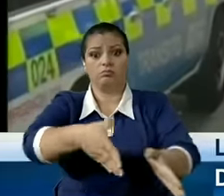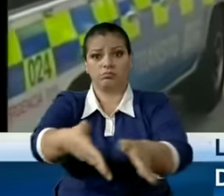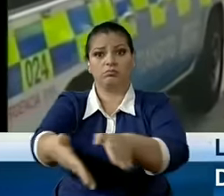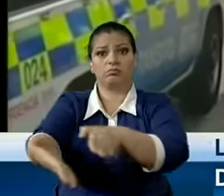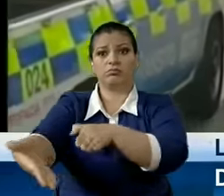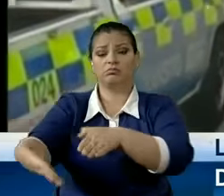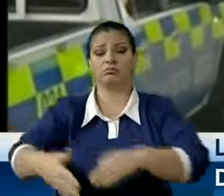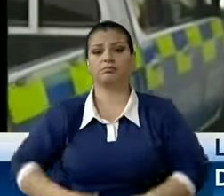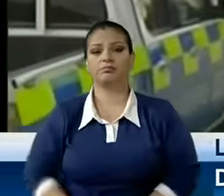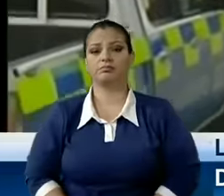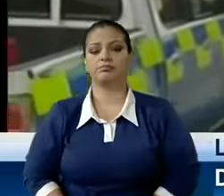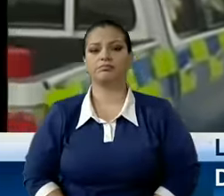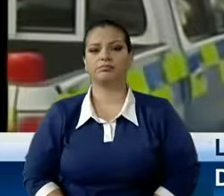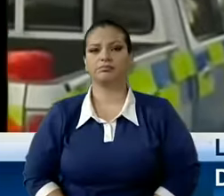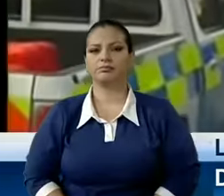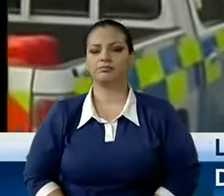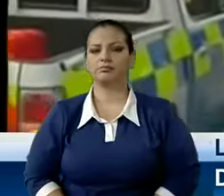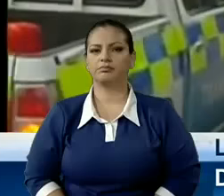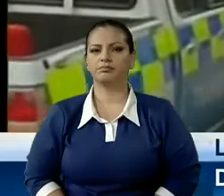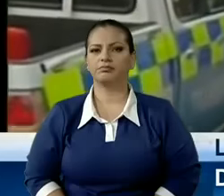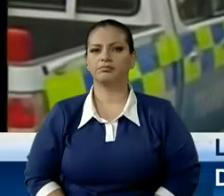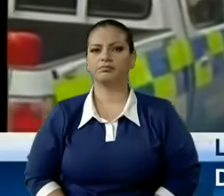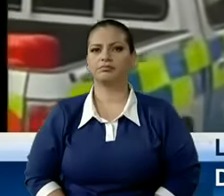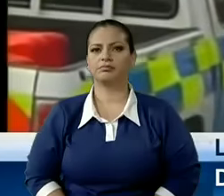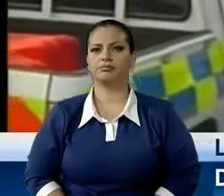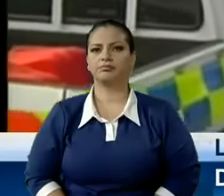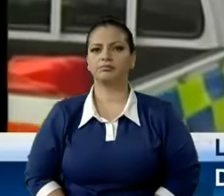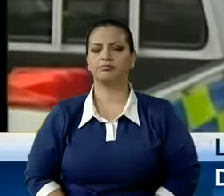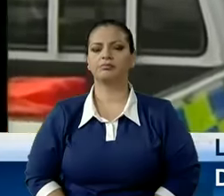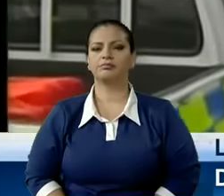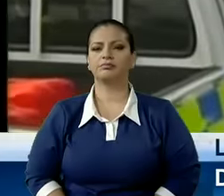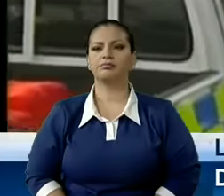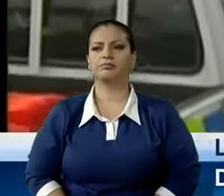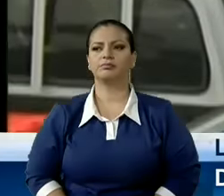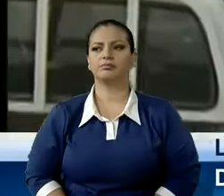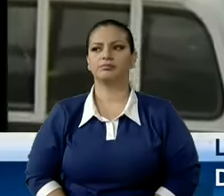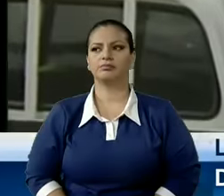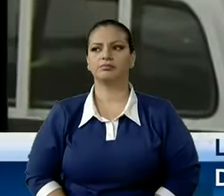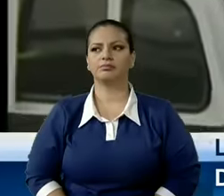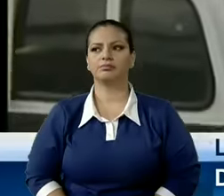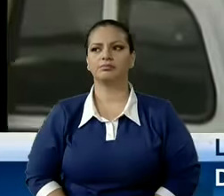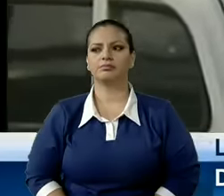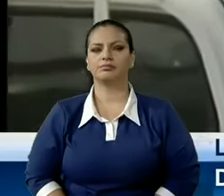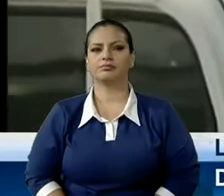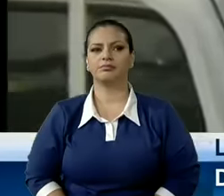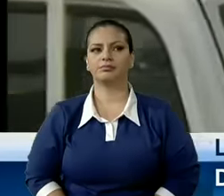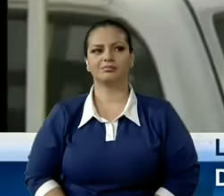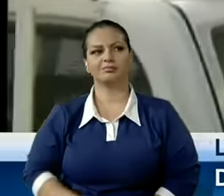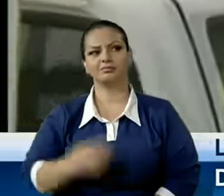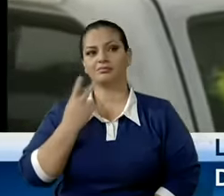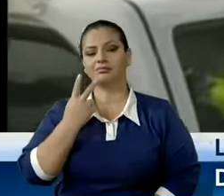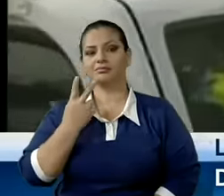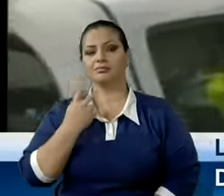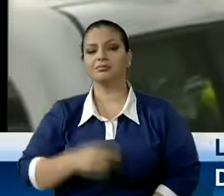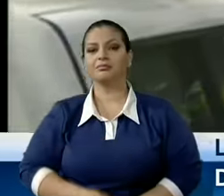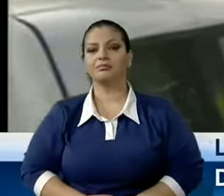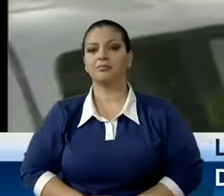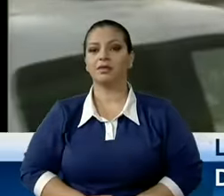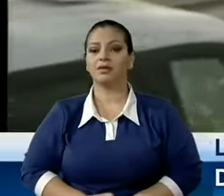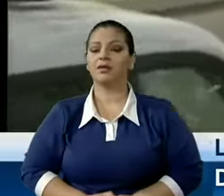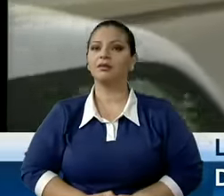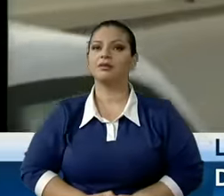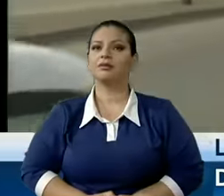la cantidad de accidentes que se registran, mínimo de 2 a 3 cada semana.